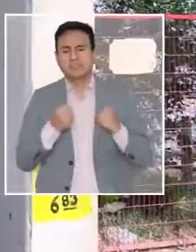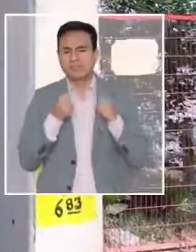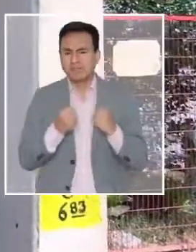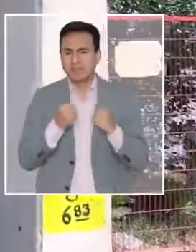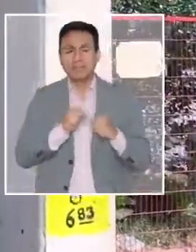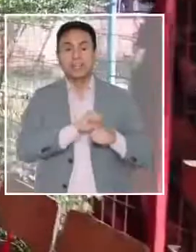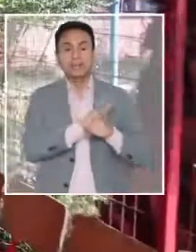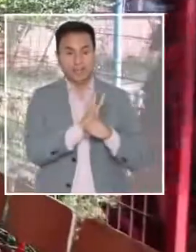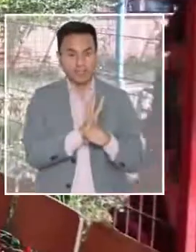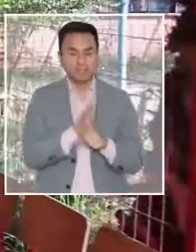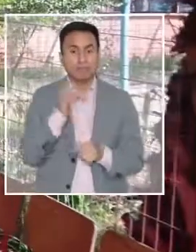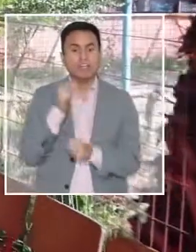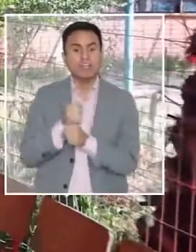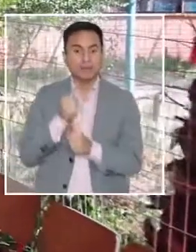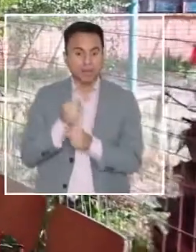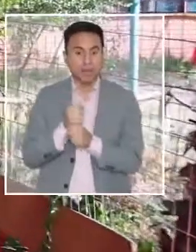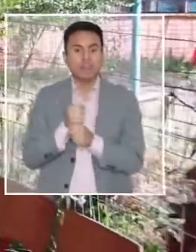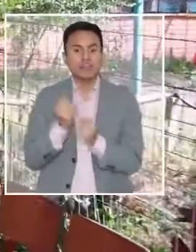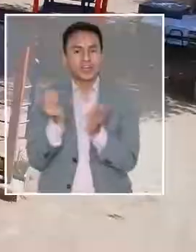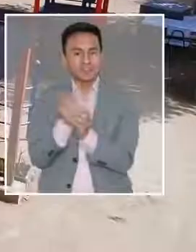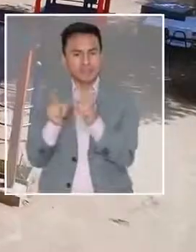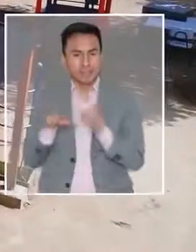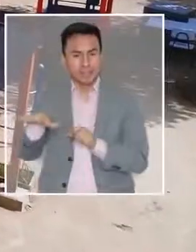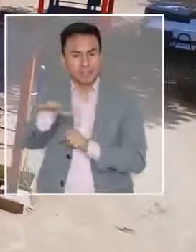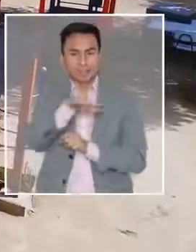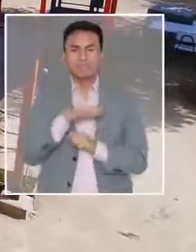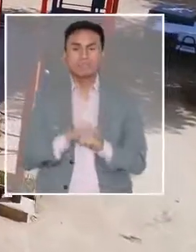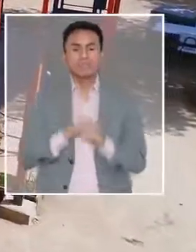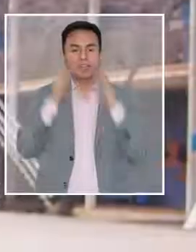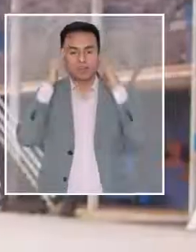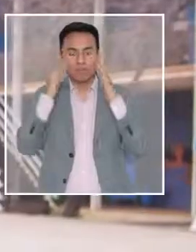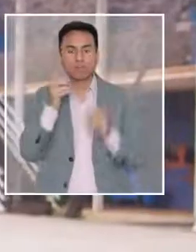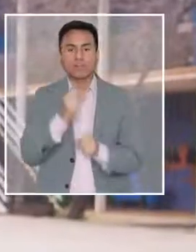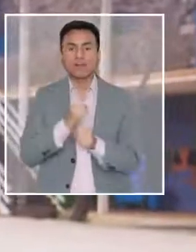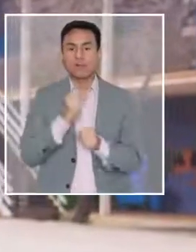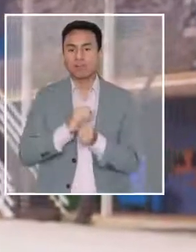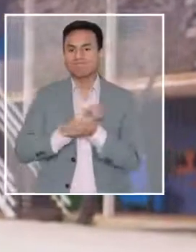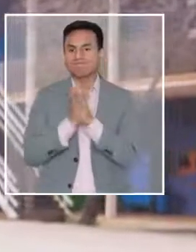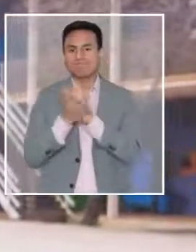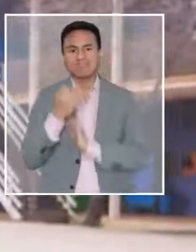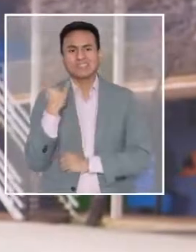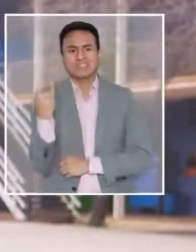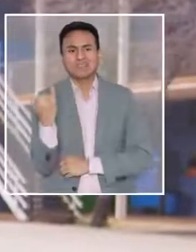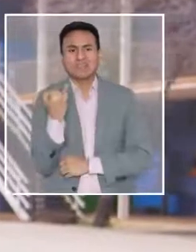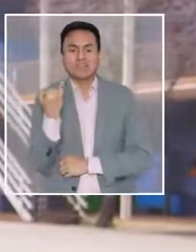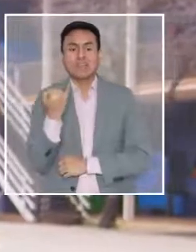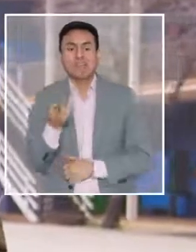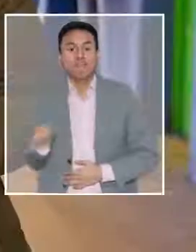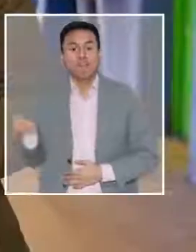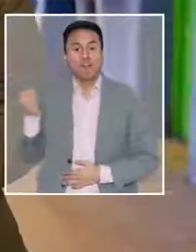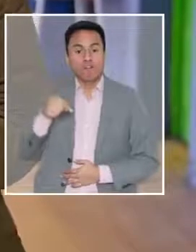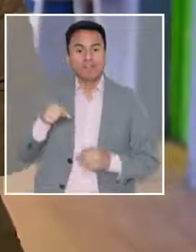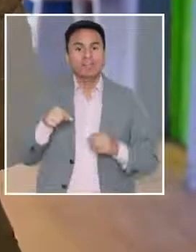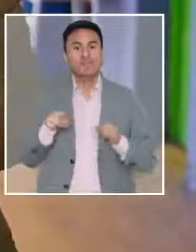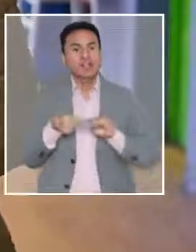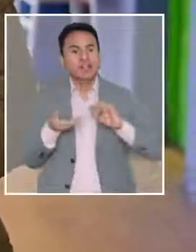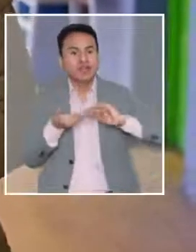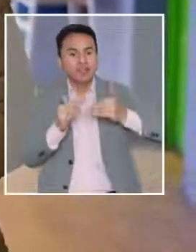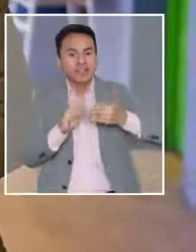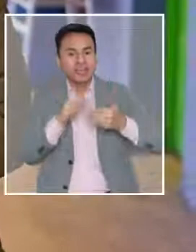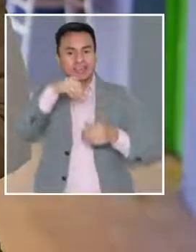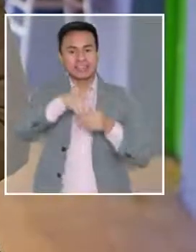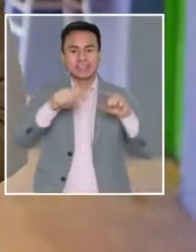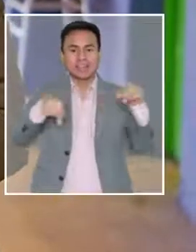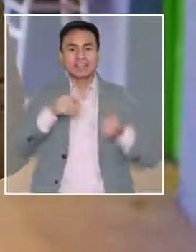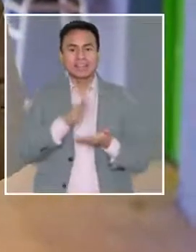de las repercusiones más fuertes que tuvo la pandemia en el trabajo de los estudiantes, que se enfocó en un trabajo totalmente individual. Y el volver a estar dentro